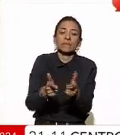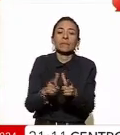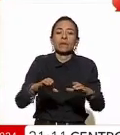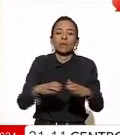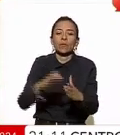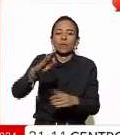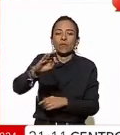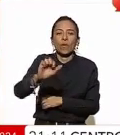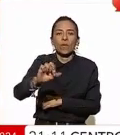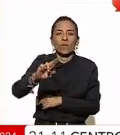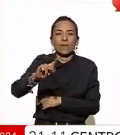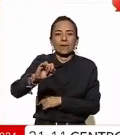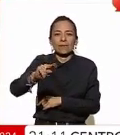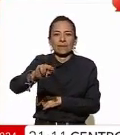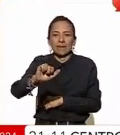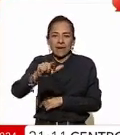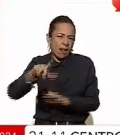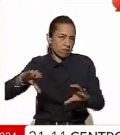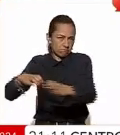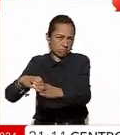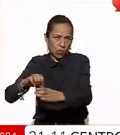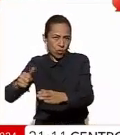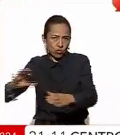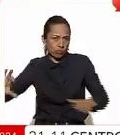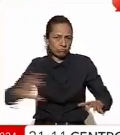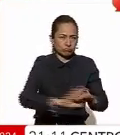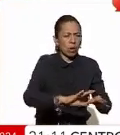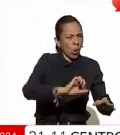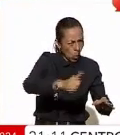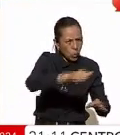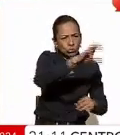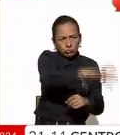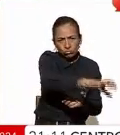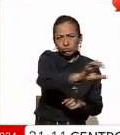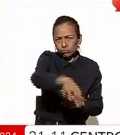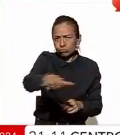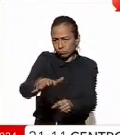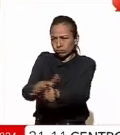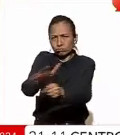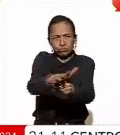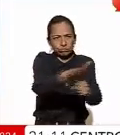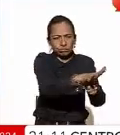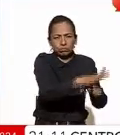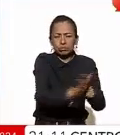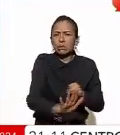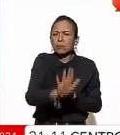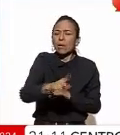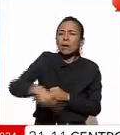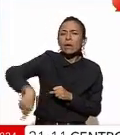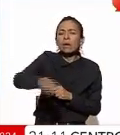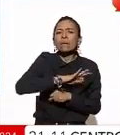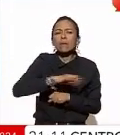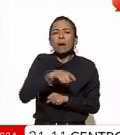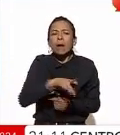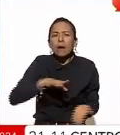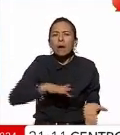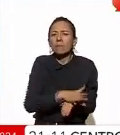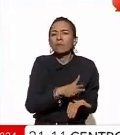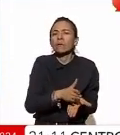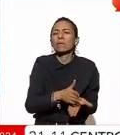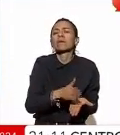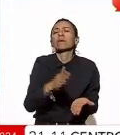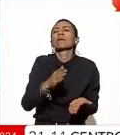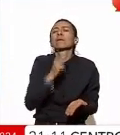es una filial. Hay otro tipo de filiales que supuestamente llevaban a Pemex a terrenos internacionales,